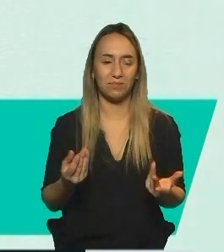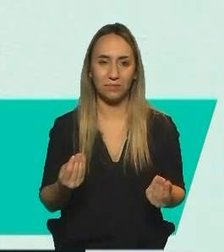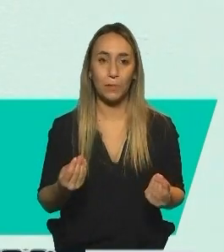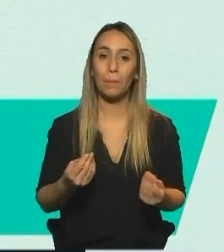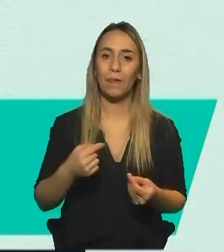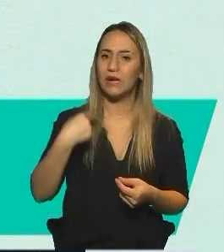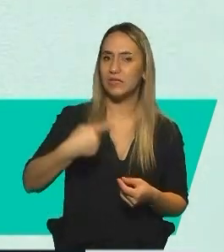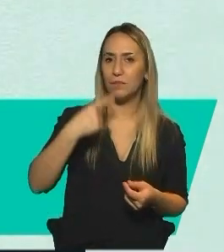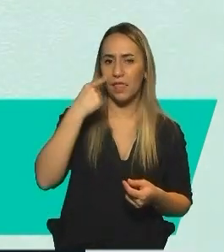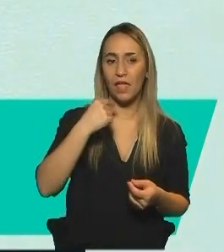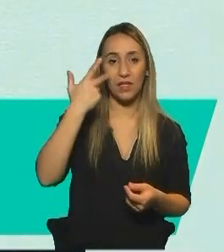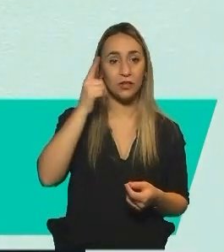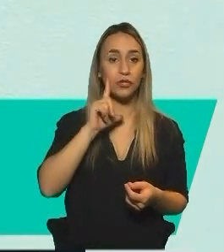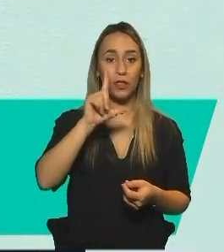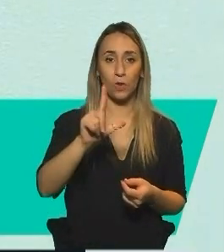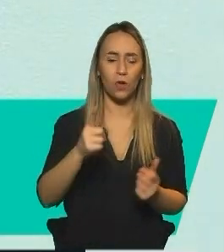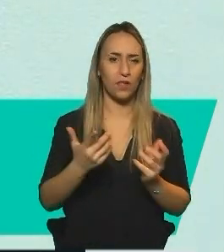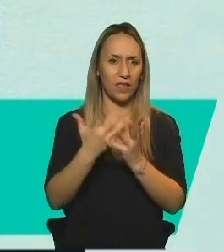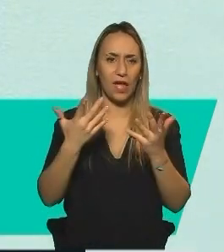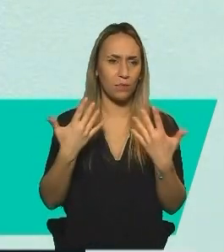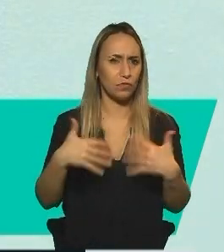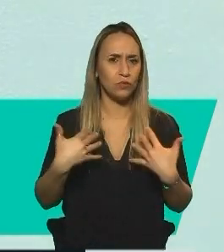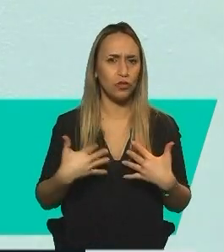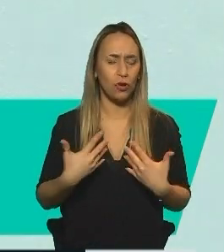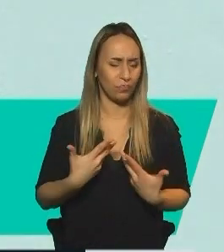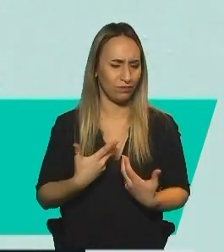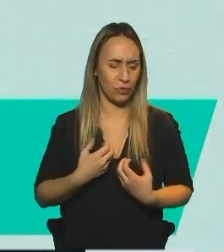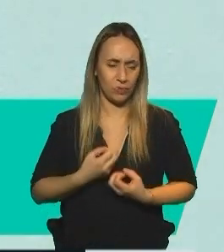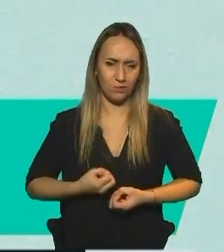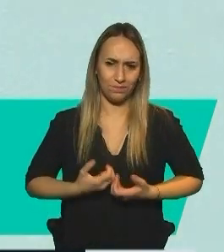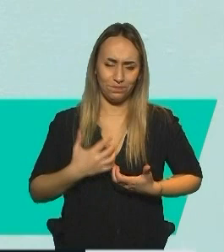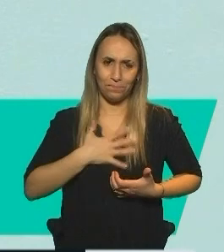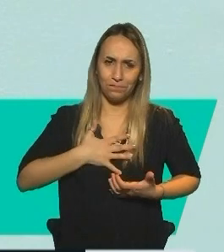julio es un día muy, muy importante, muy,